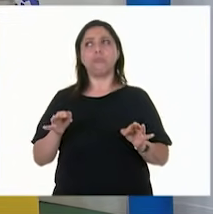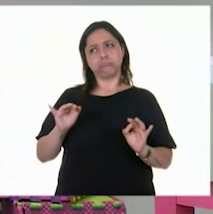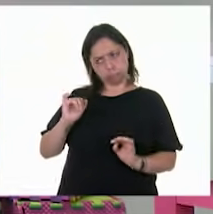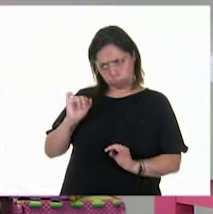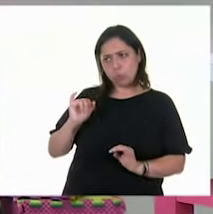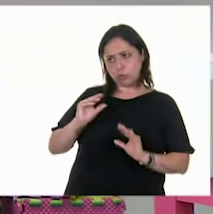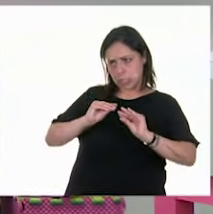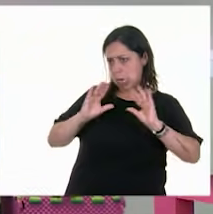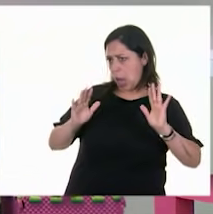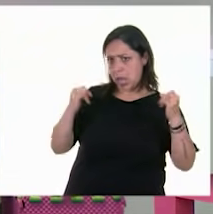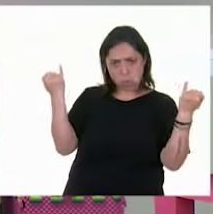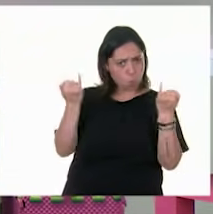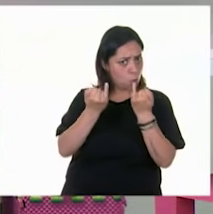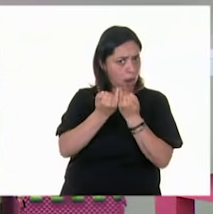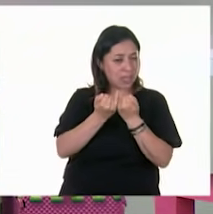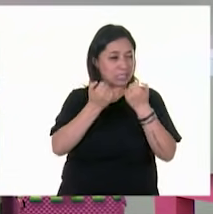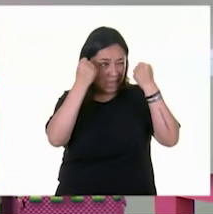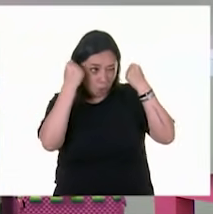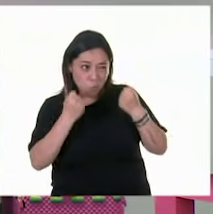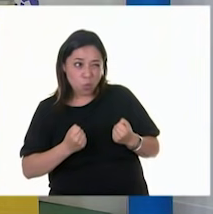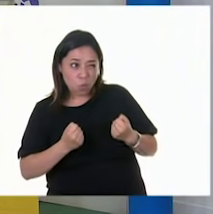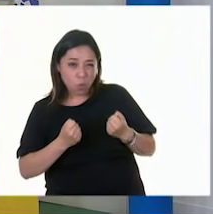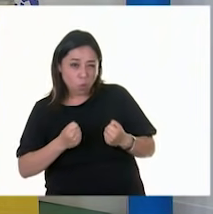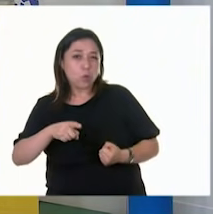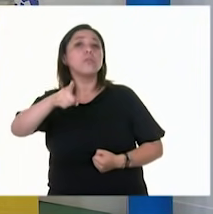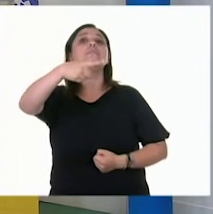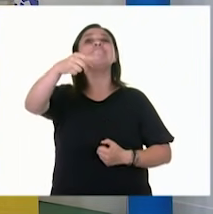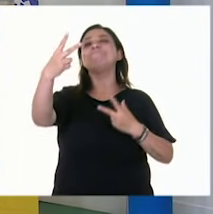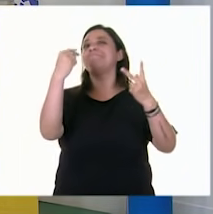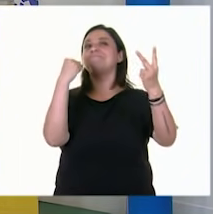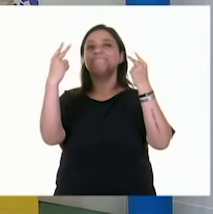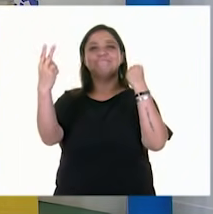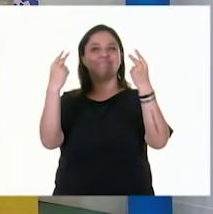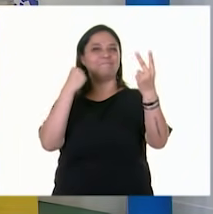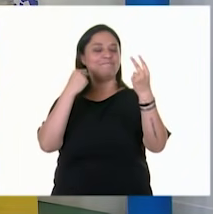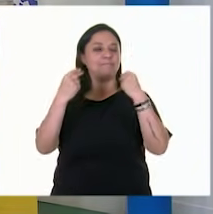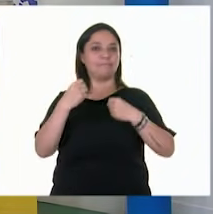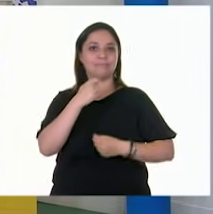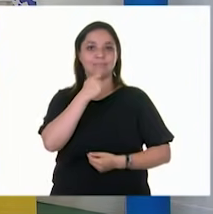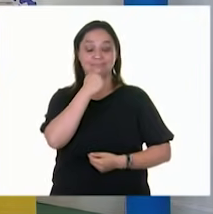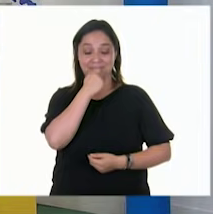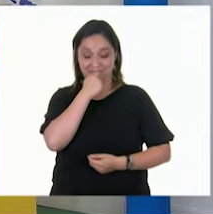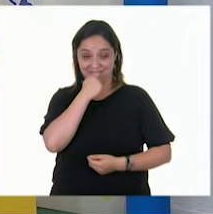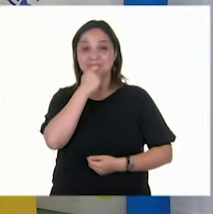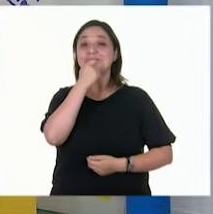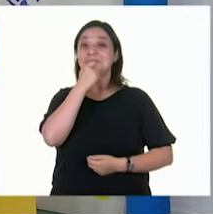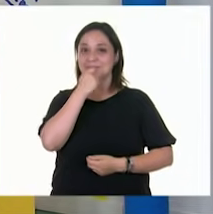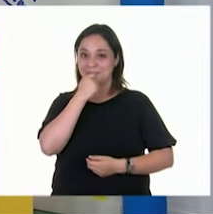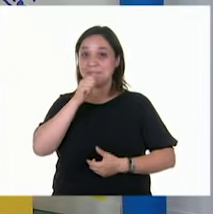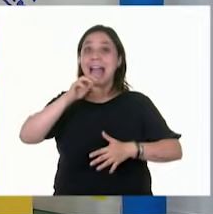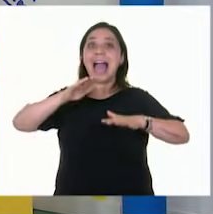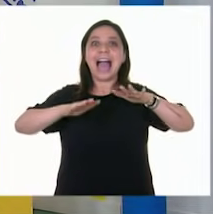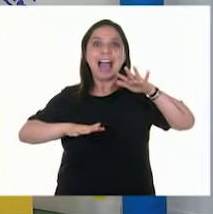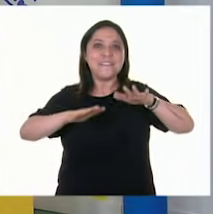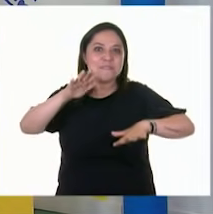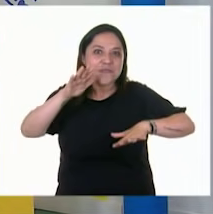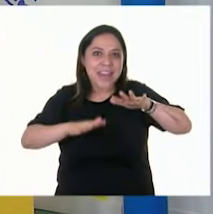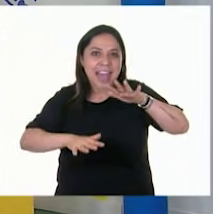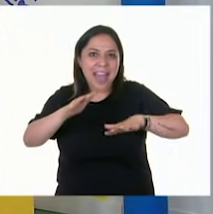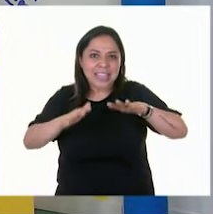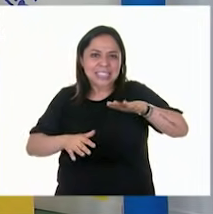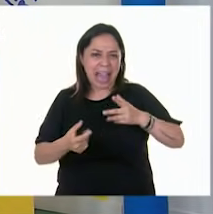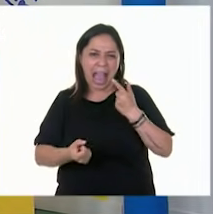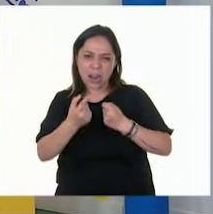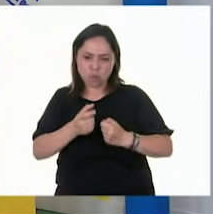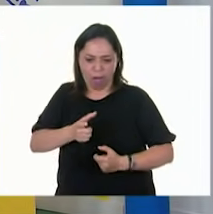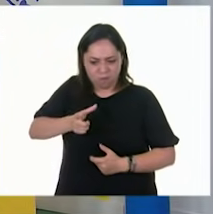vienen partido igualito. ¿Igualito? ¿Seguros? ¿Ustedes qué dicen? ¡No! Exacto. Hay veces que una rebanada viene mucho